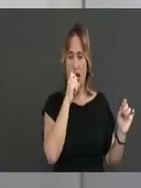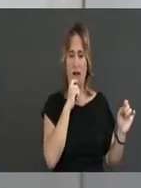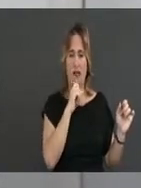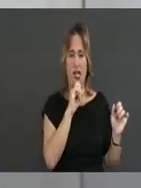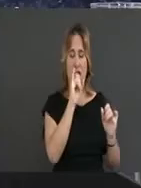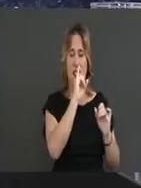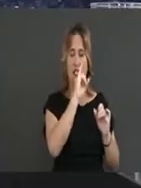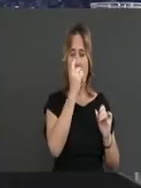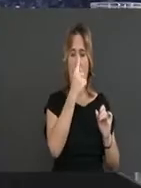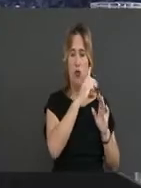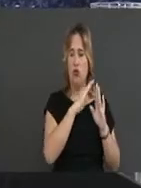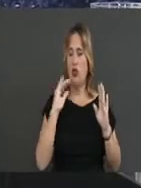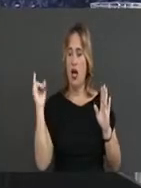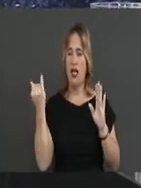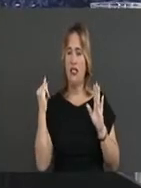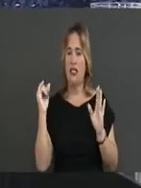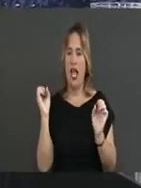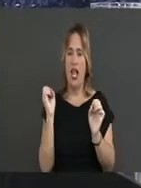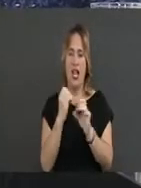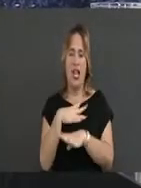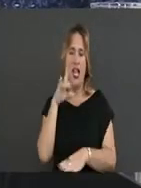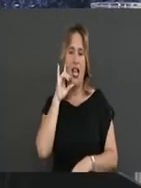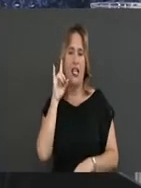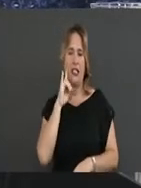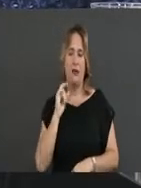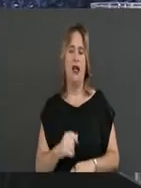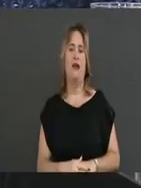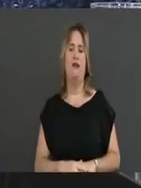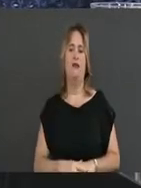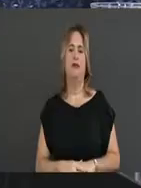1 a 6 con leche descremada.